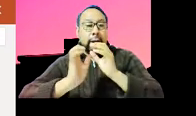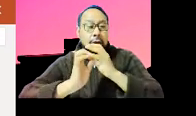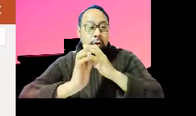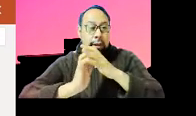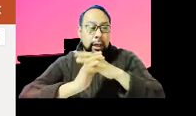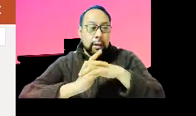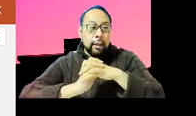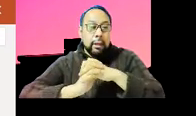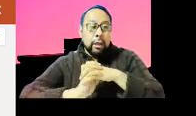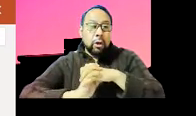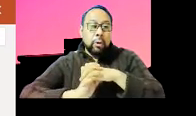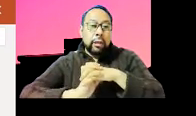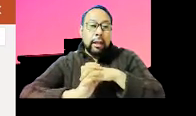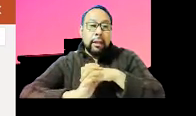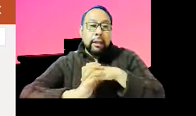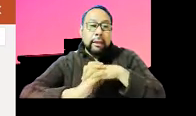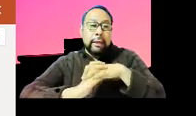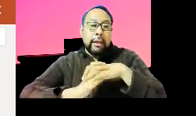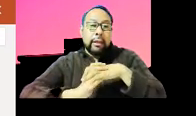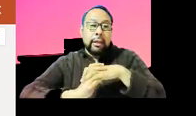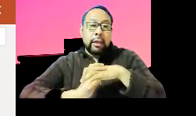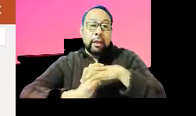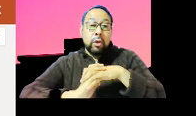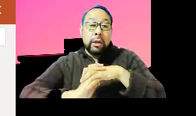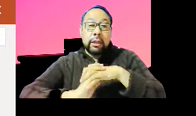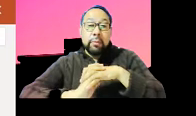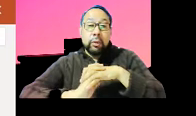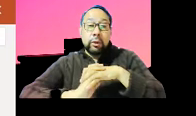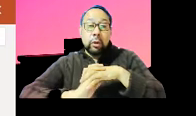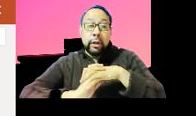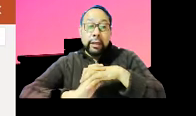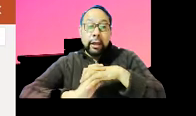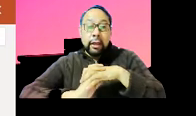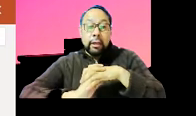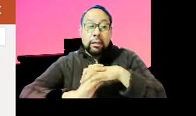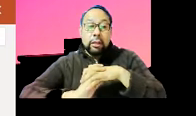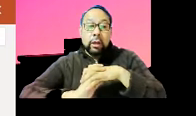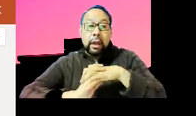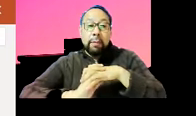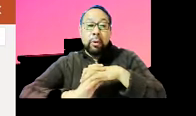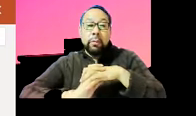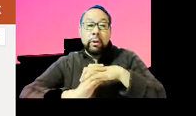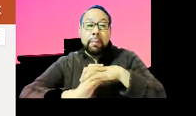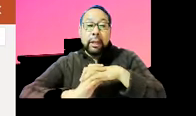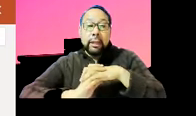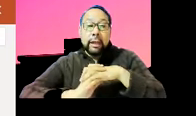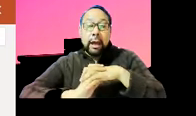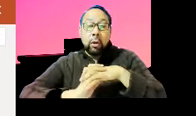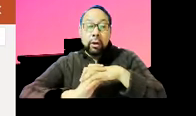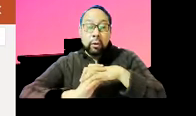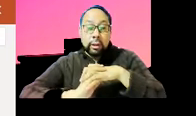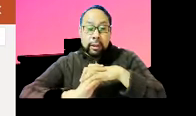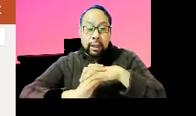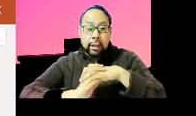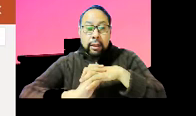social, es una habilidad social y como tal quiere decir que no nacemos con ella, sino que la podemos aprender